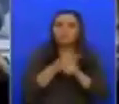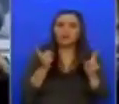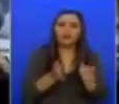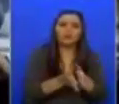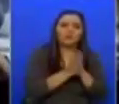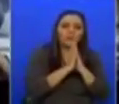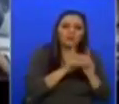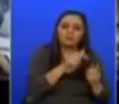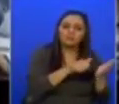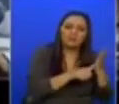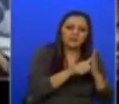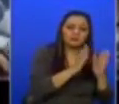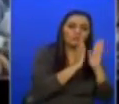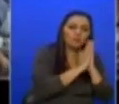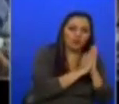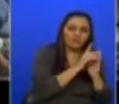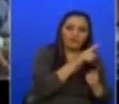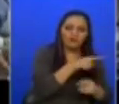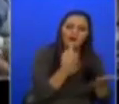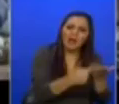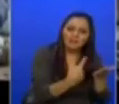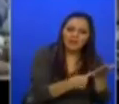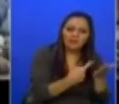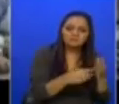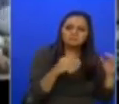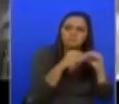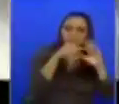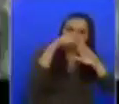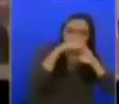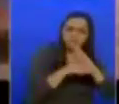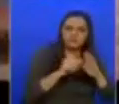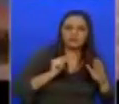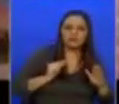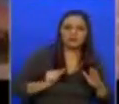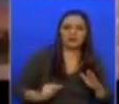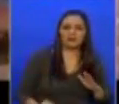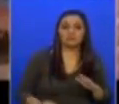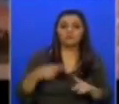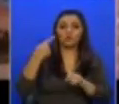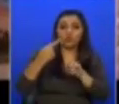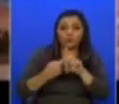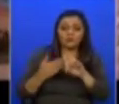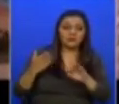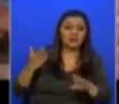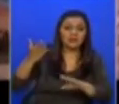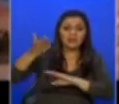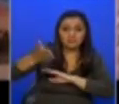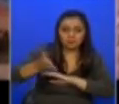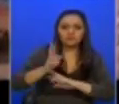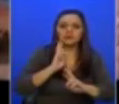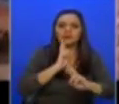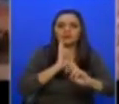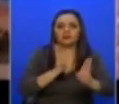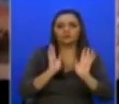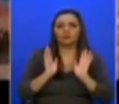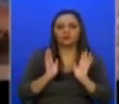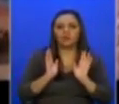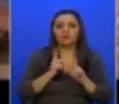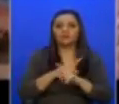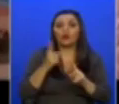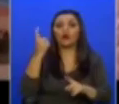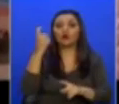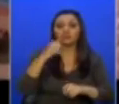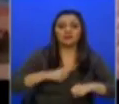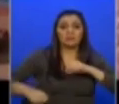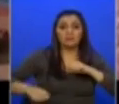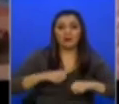solicita a su vez a la ministra de Obras Públicas analizarlo más en detalle. Y un mes después se conoce el resultado. Era el 11